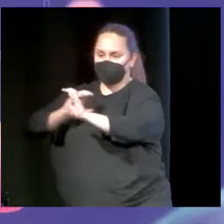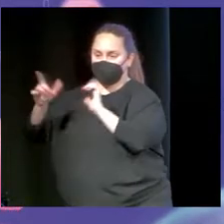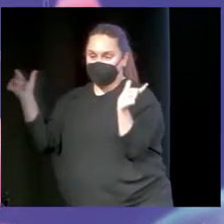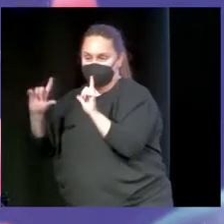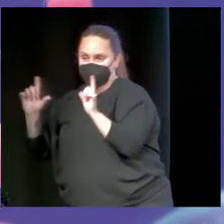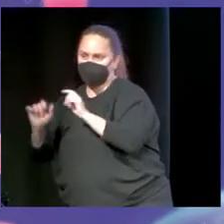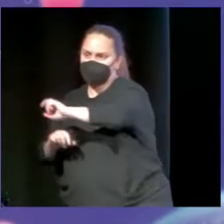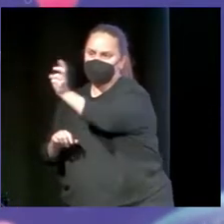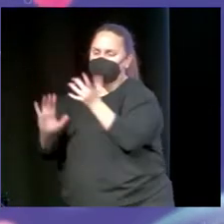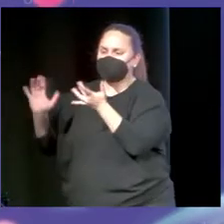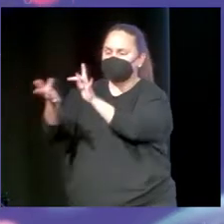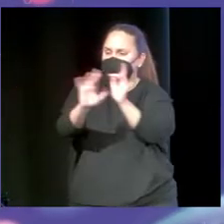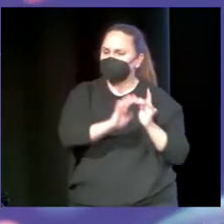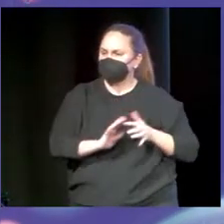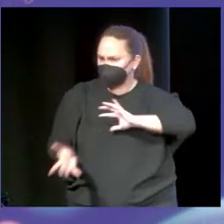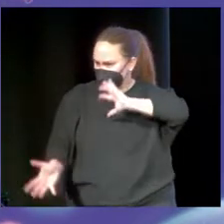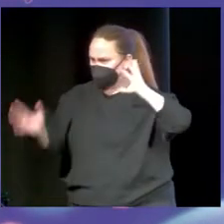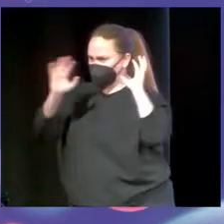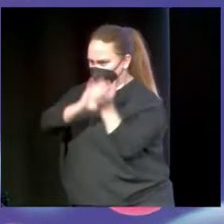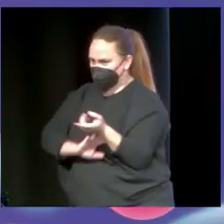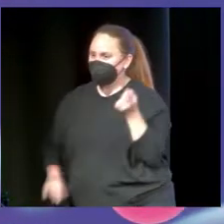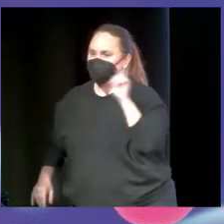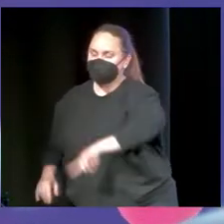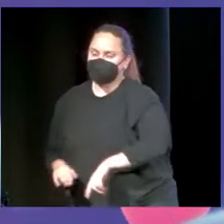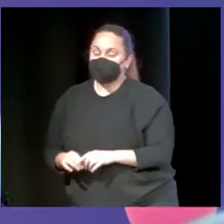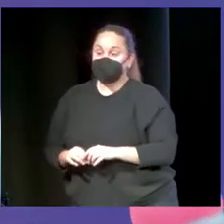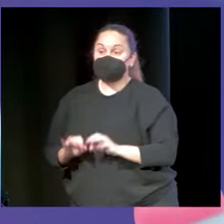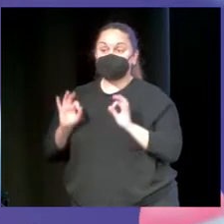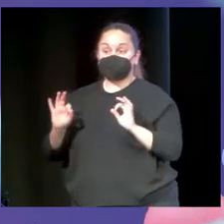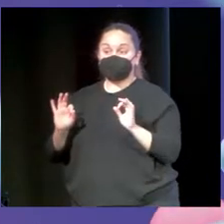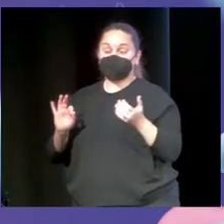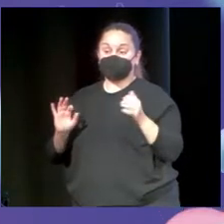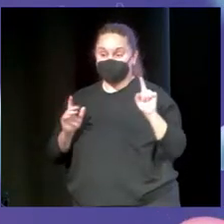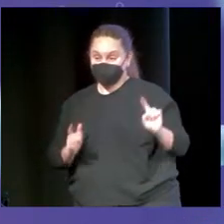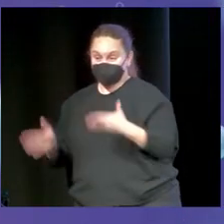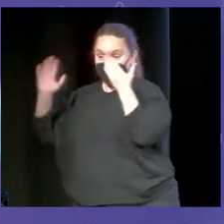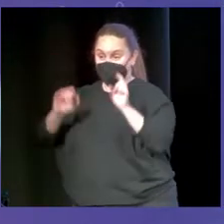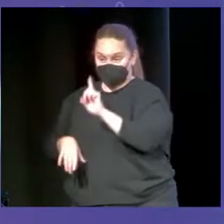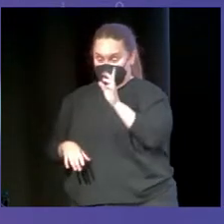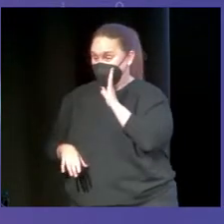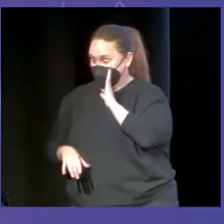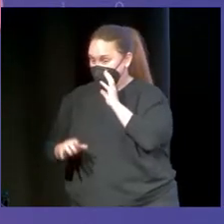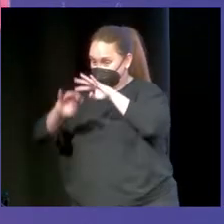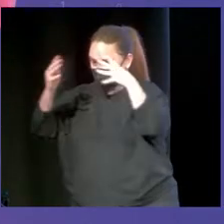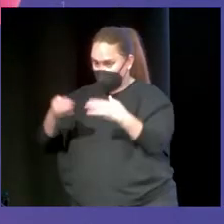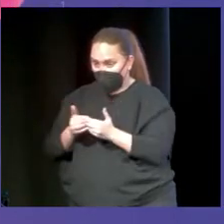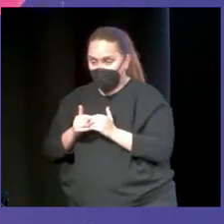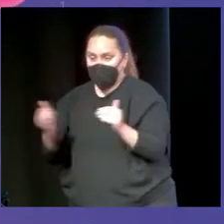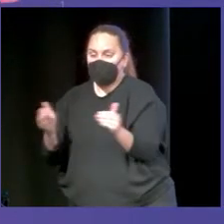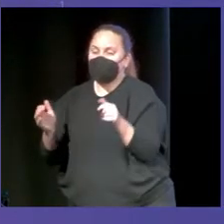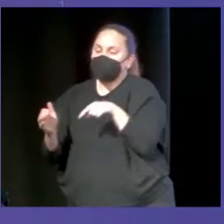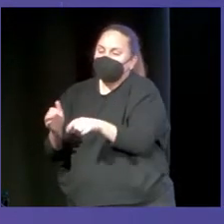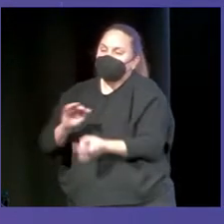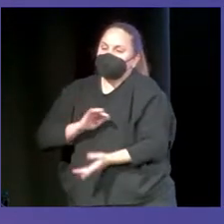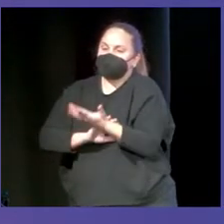tecnológicas ha ido evolucionando con el tiempo y justo en esta primera fase de internet pues será cuando se creaban